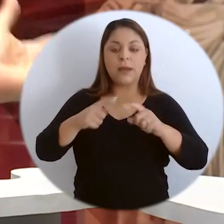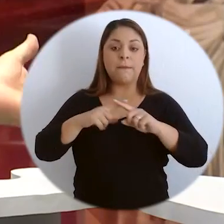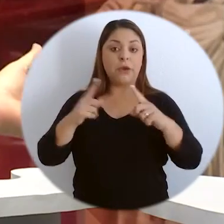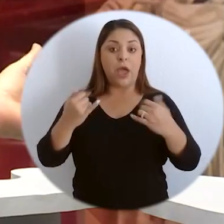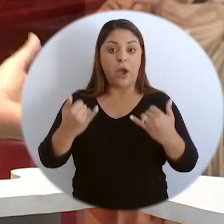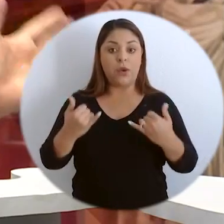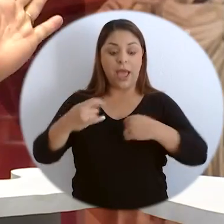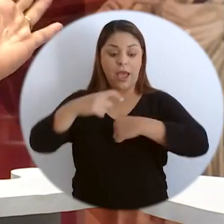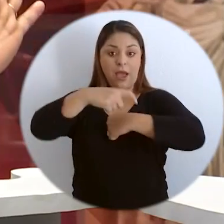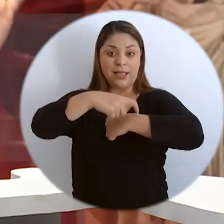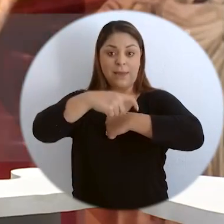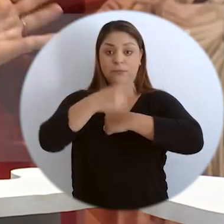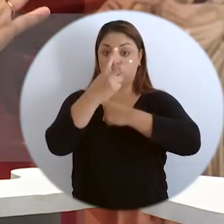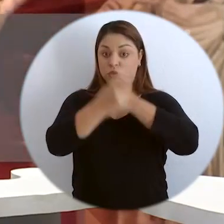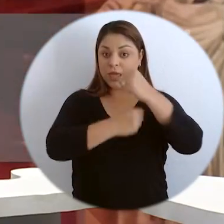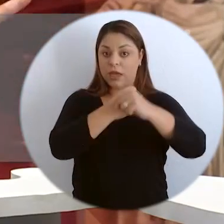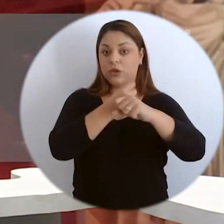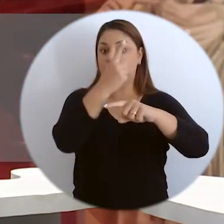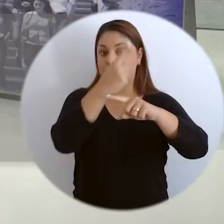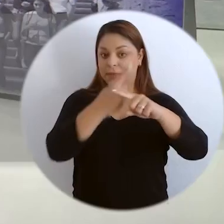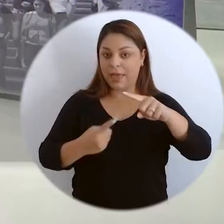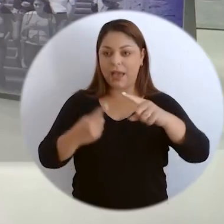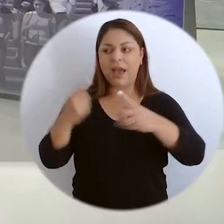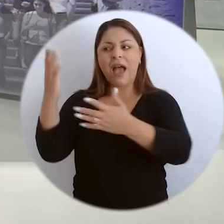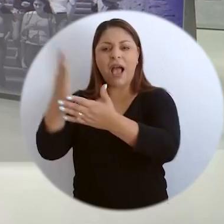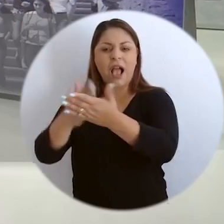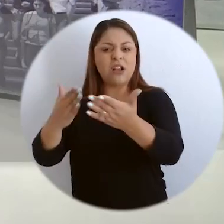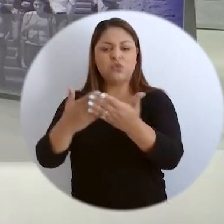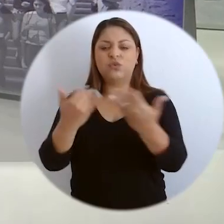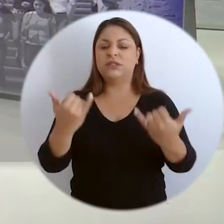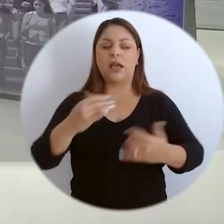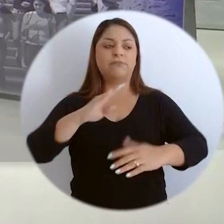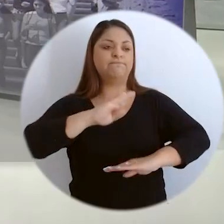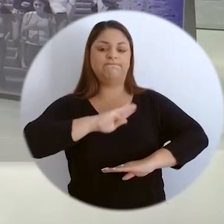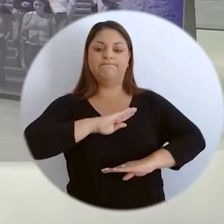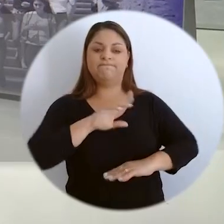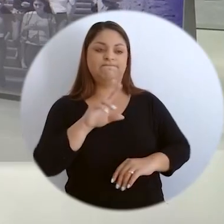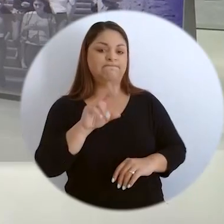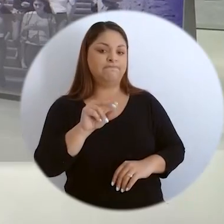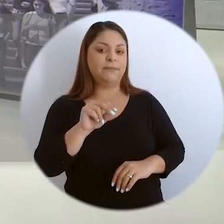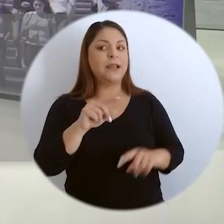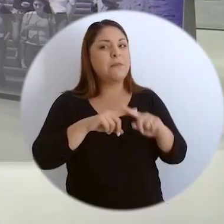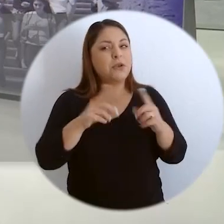de autoritarismo, ¿verdad? No me dejan mentir ustedes. No. Pero,